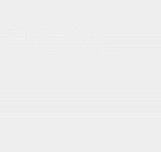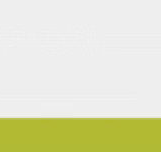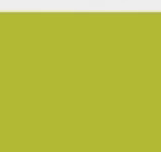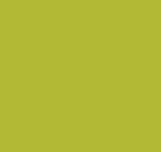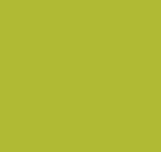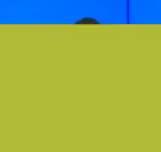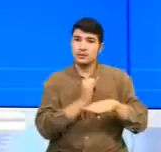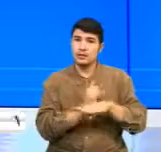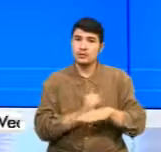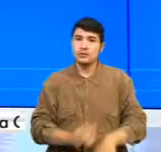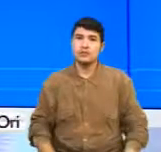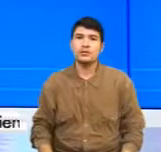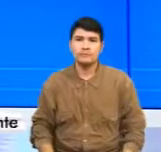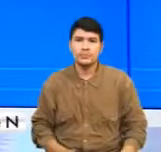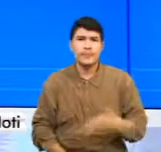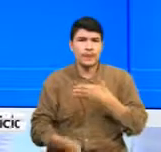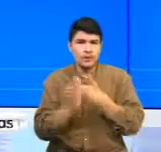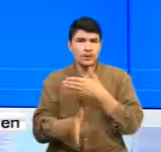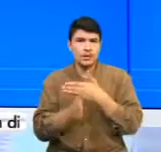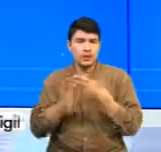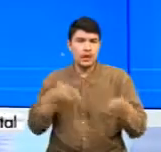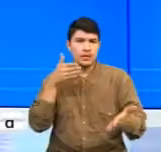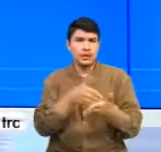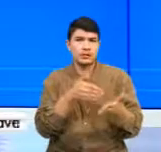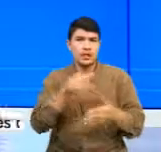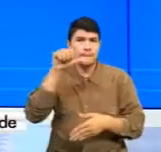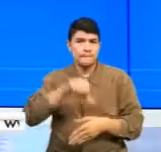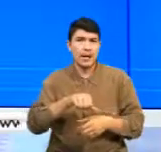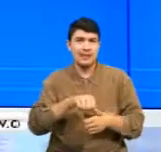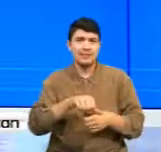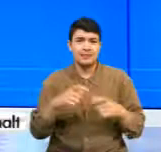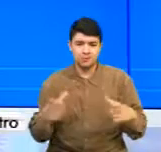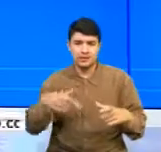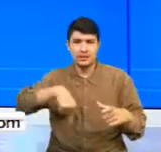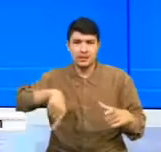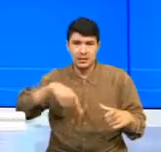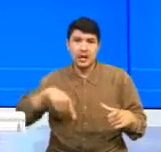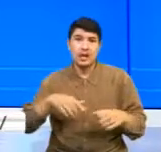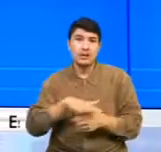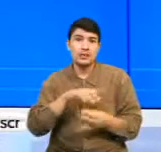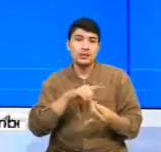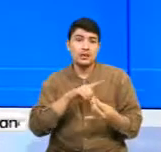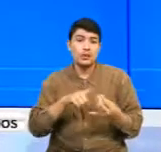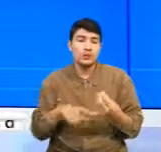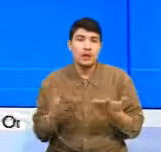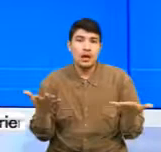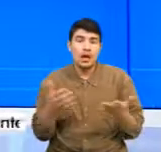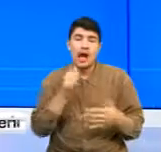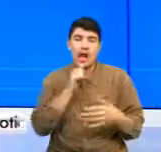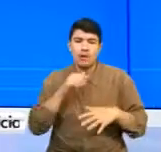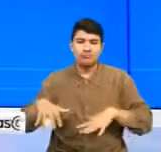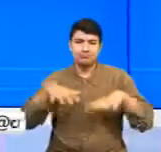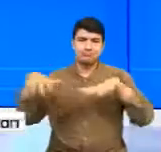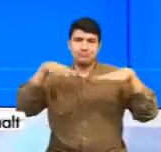canaltro.com. Y continúan las denuncias sobre el mal estado de los alcantarillados en la ciudad. En esta ocasión, las afectaciones por inundaciones